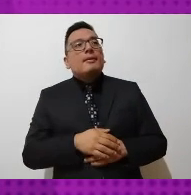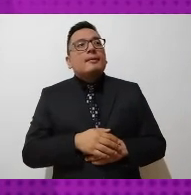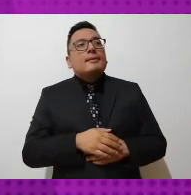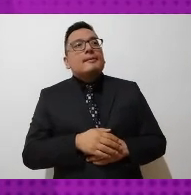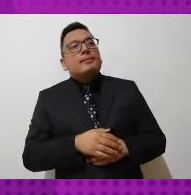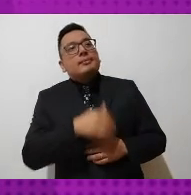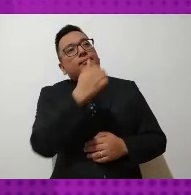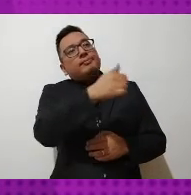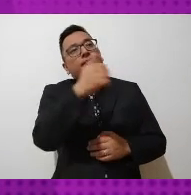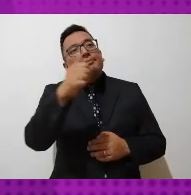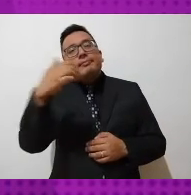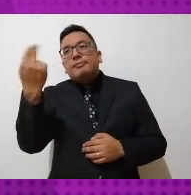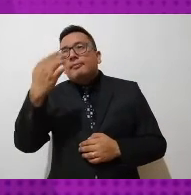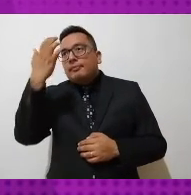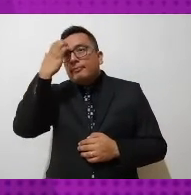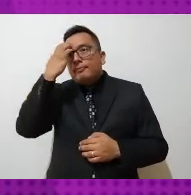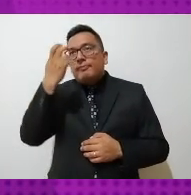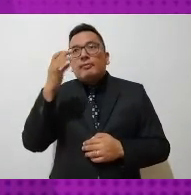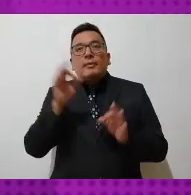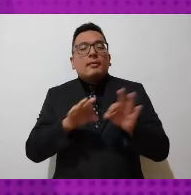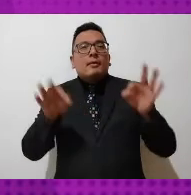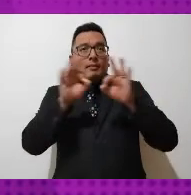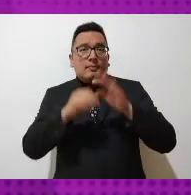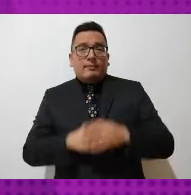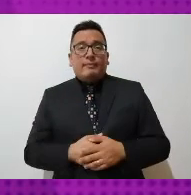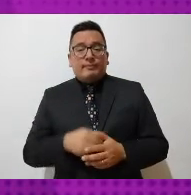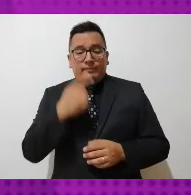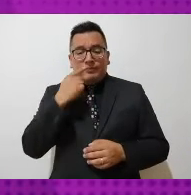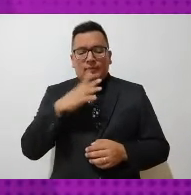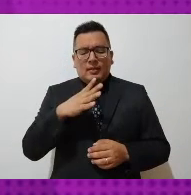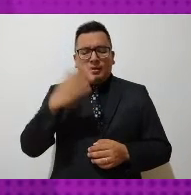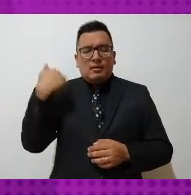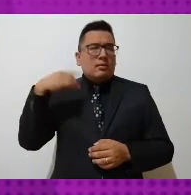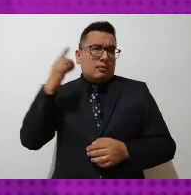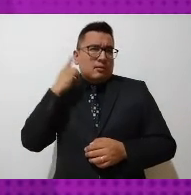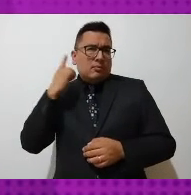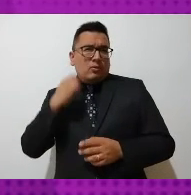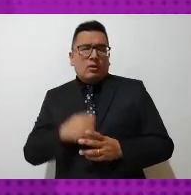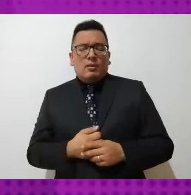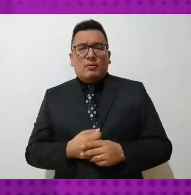autoridades. Una reflexión que hacía un diputado